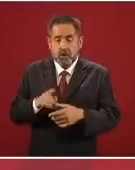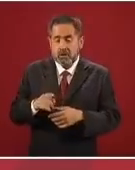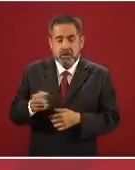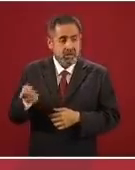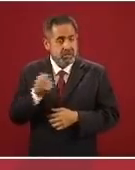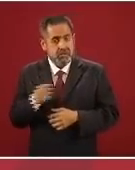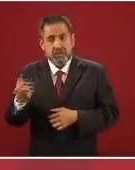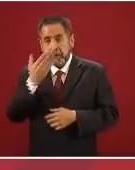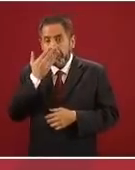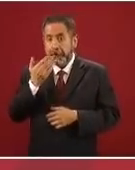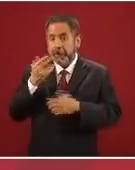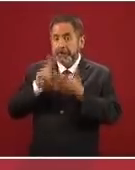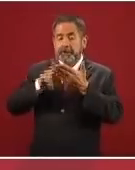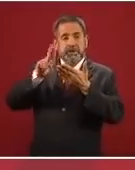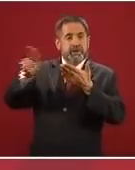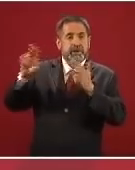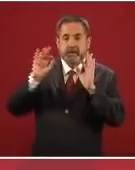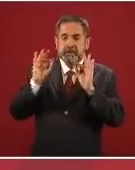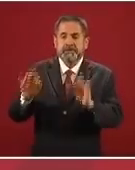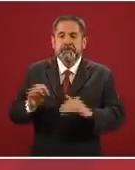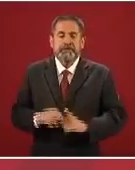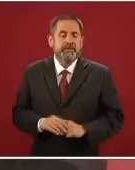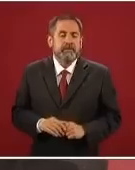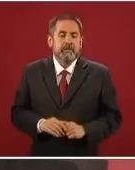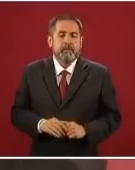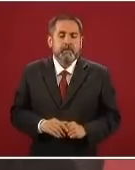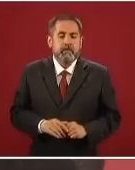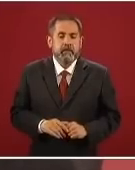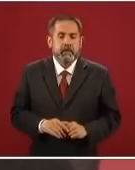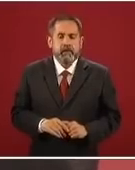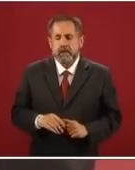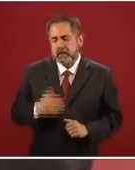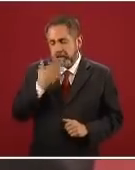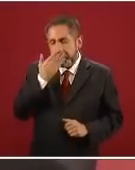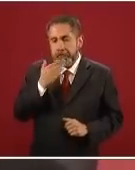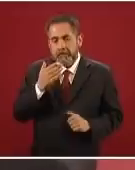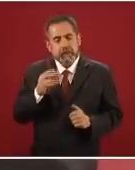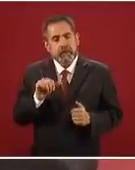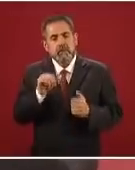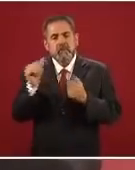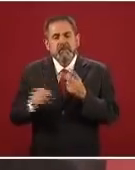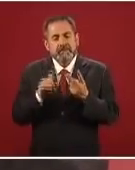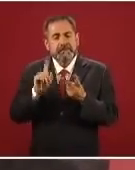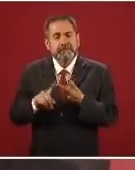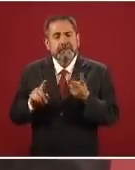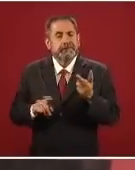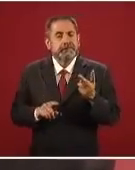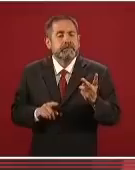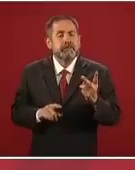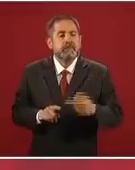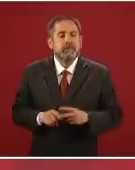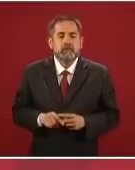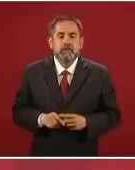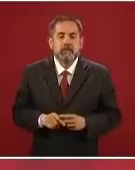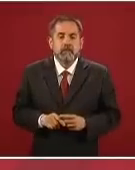extraordinario pintor muralista. Otro así, pero